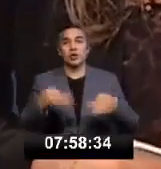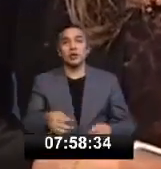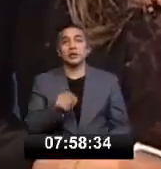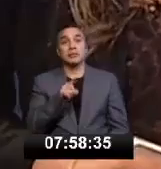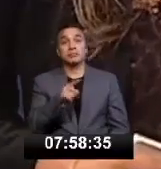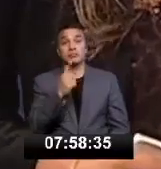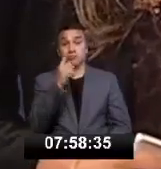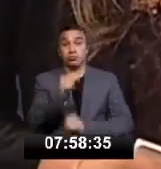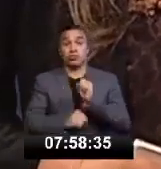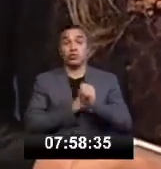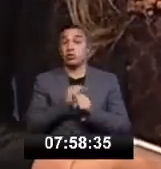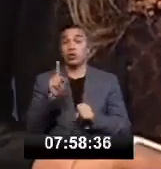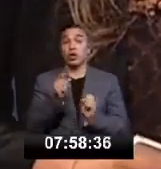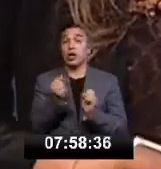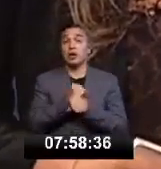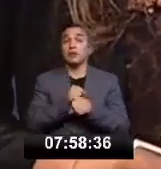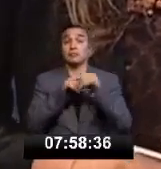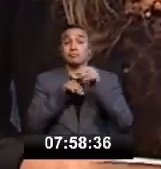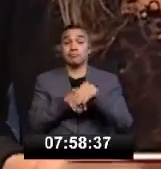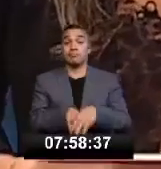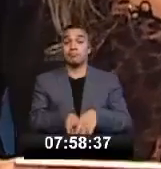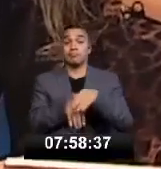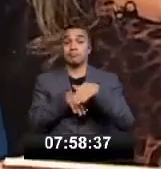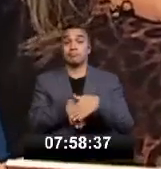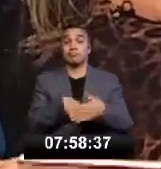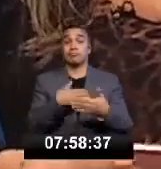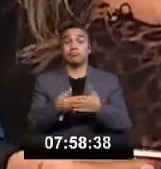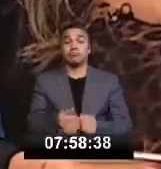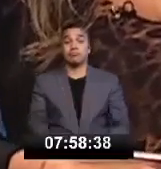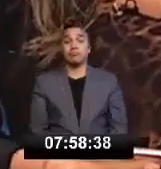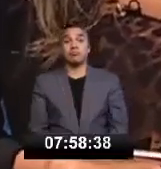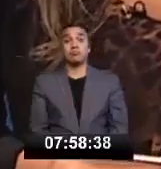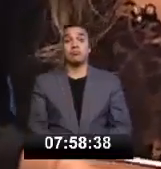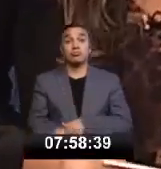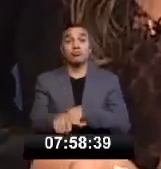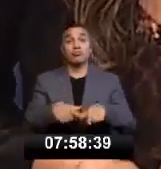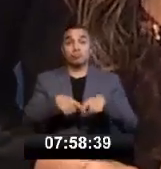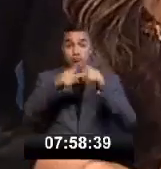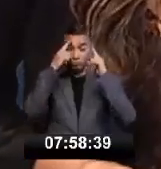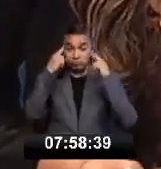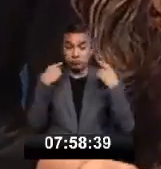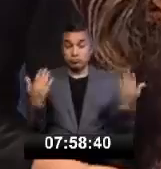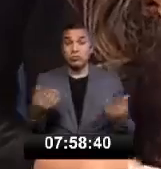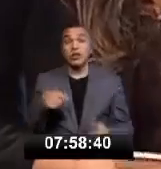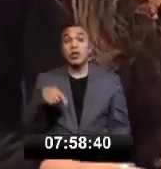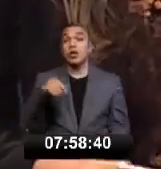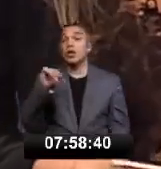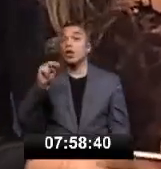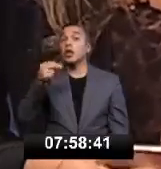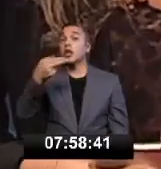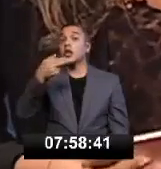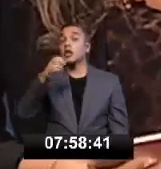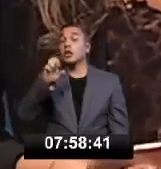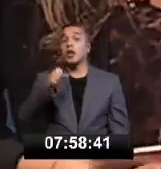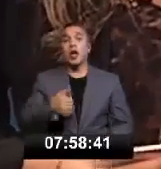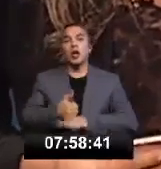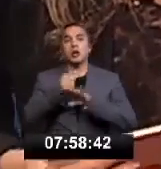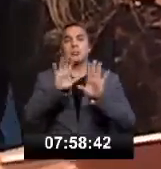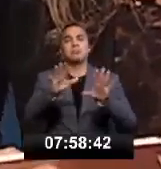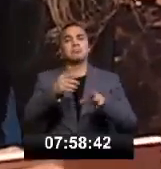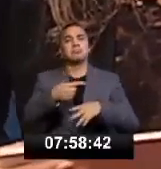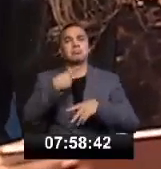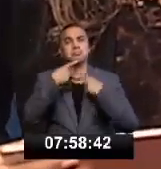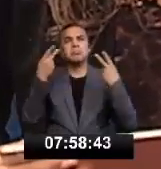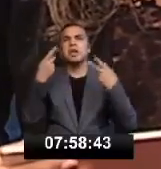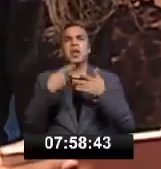que este año no se llevará a cabo la tradicional procesión hacia el santuario de la Virgen del Quinche, autoridades confirmaron